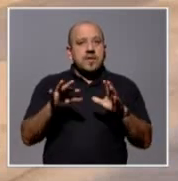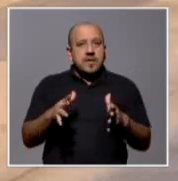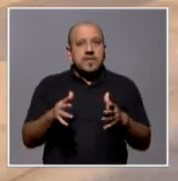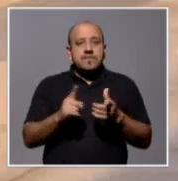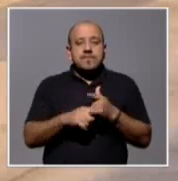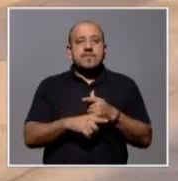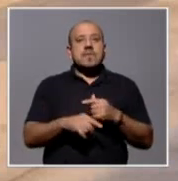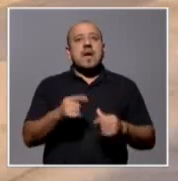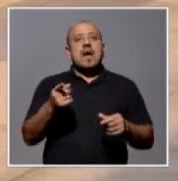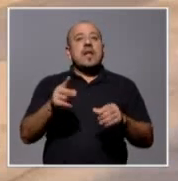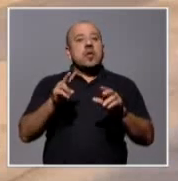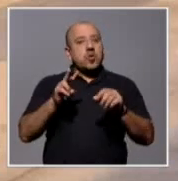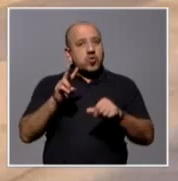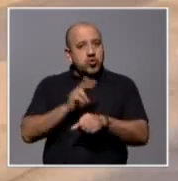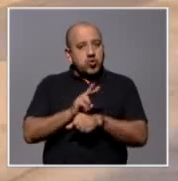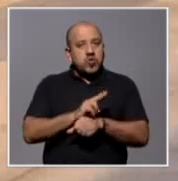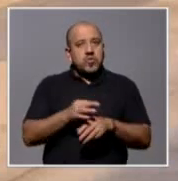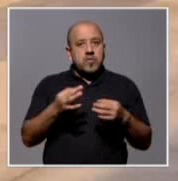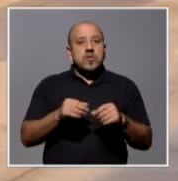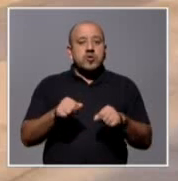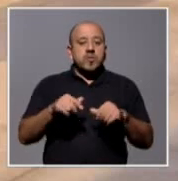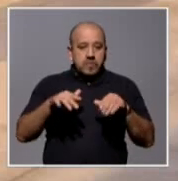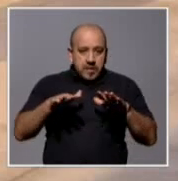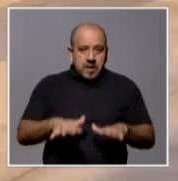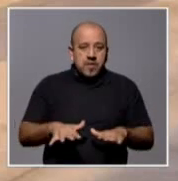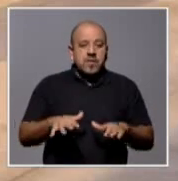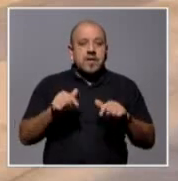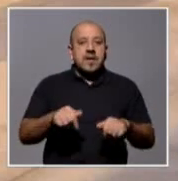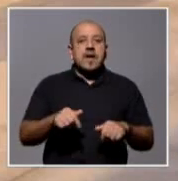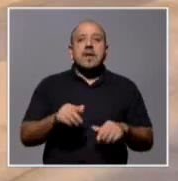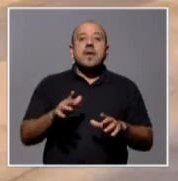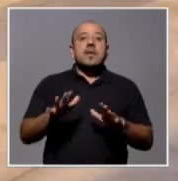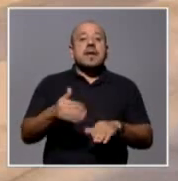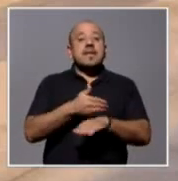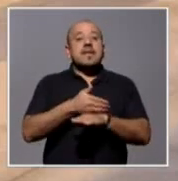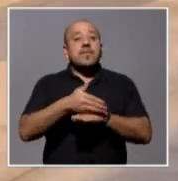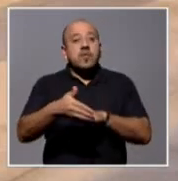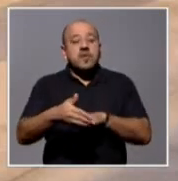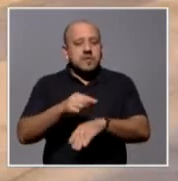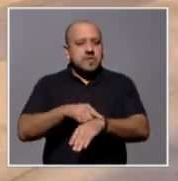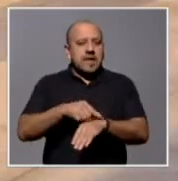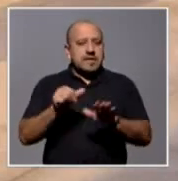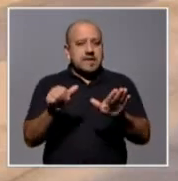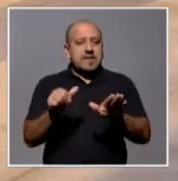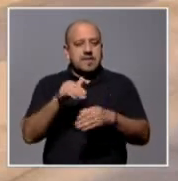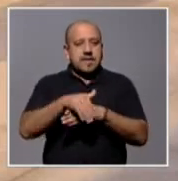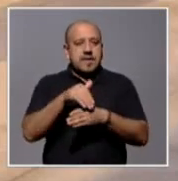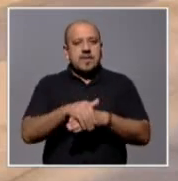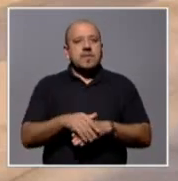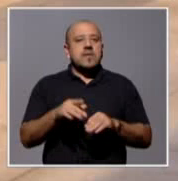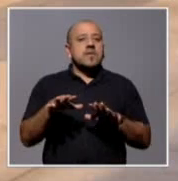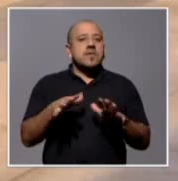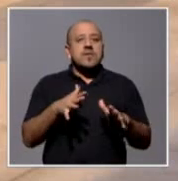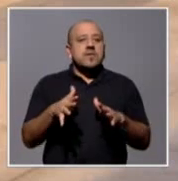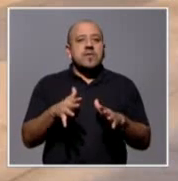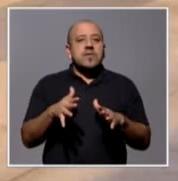al control de la pandemia. Así que, Noelia, yo me quedo por aquí para volver con más novedades a eso de las 18 horas